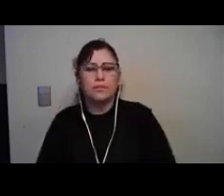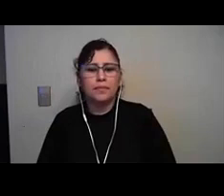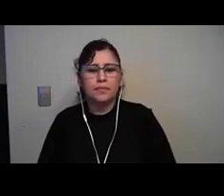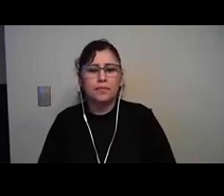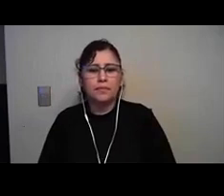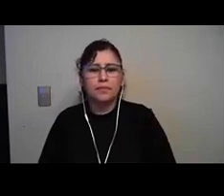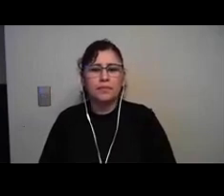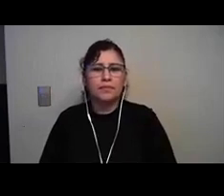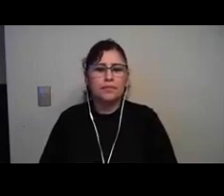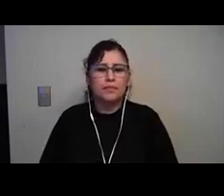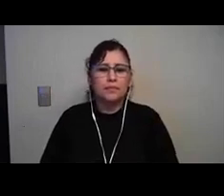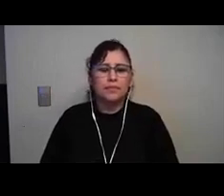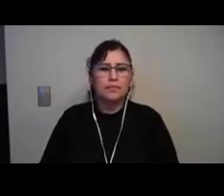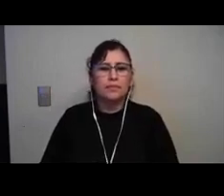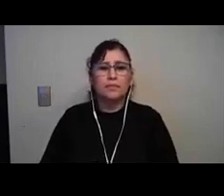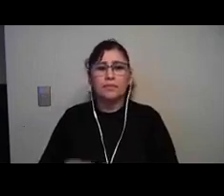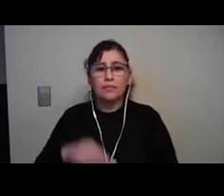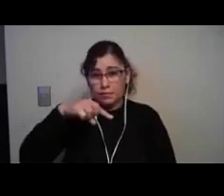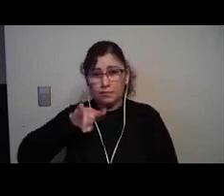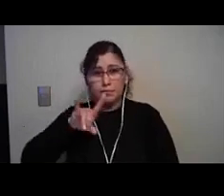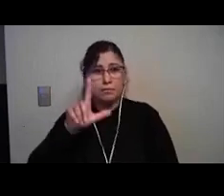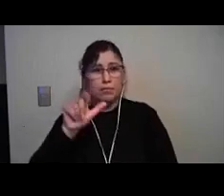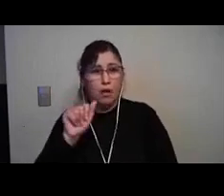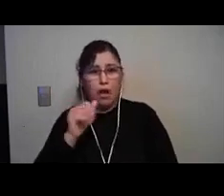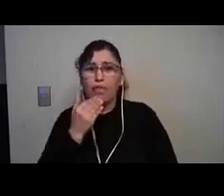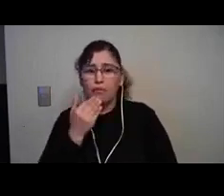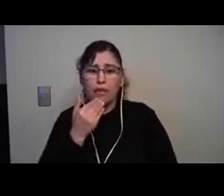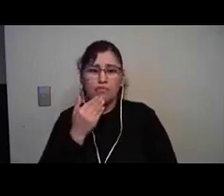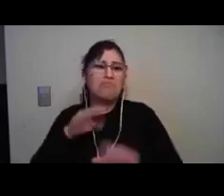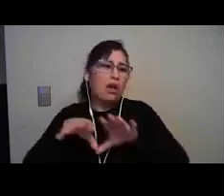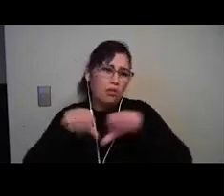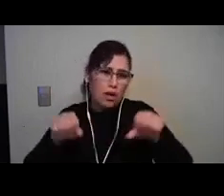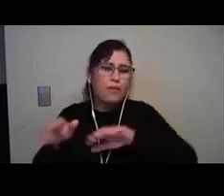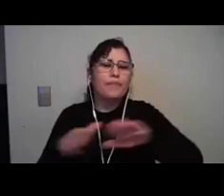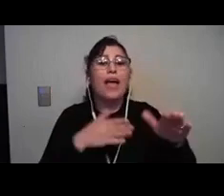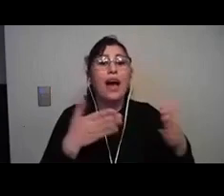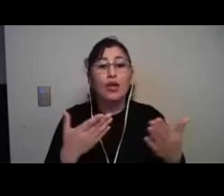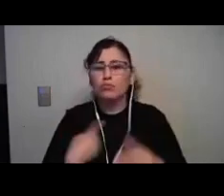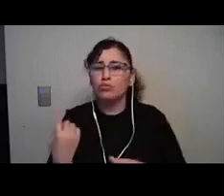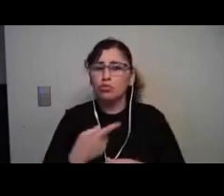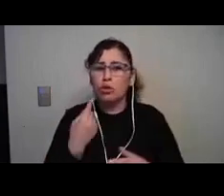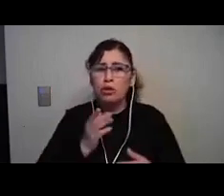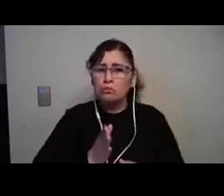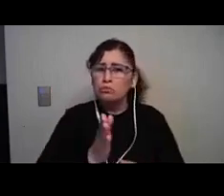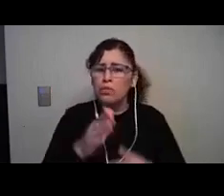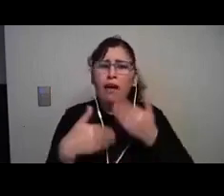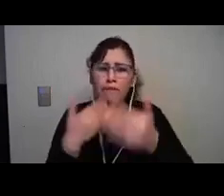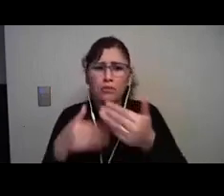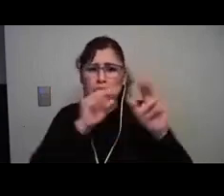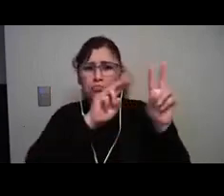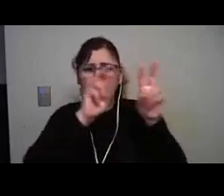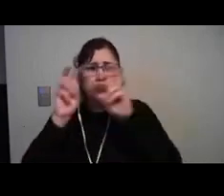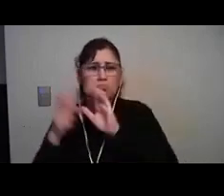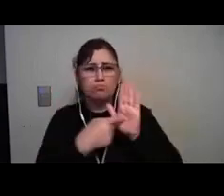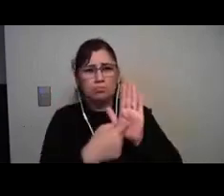¿Ya? Paula también. Y lo otro que también encuentro importante es que vamos bastante bien en la presentación de los contenidos,